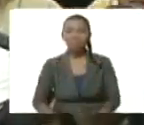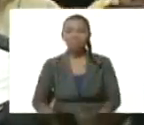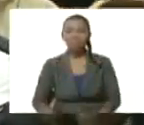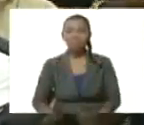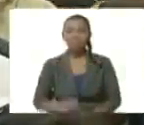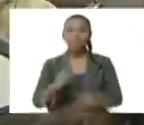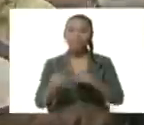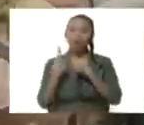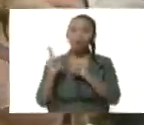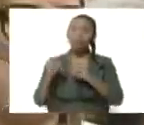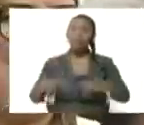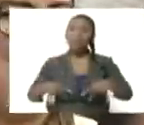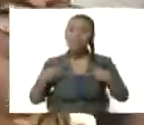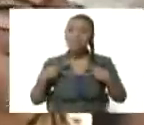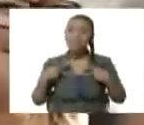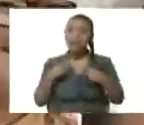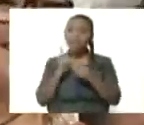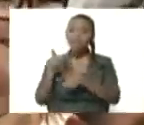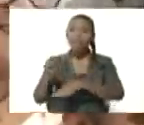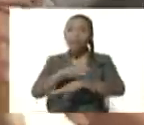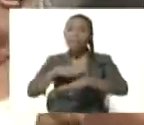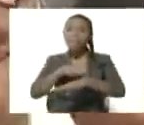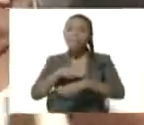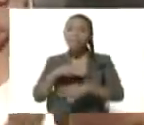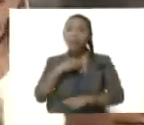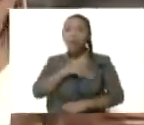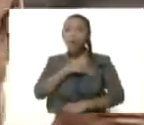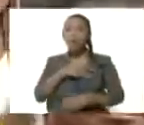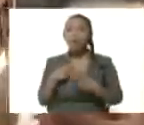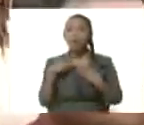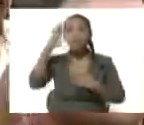Pero así es la vida, pues. Es la misión que Dios les puso.